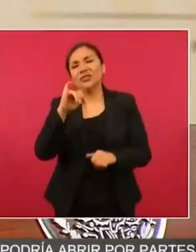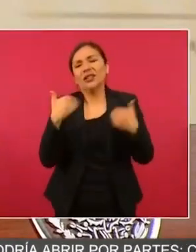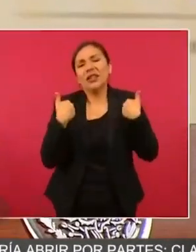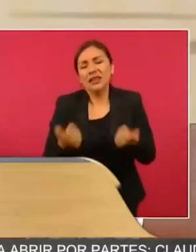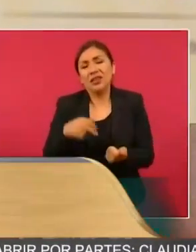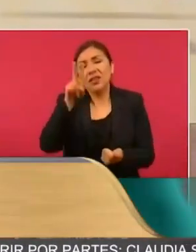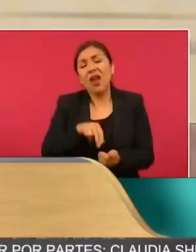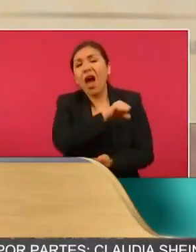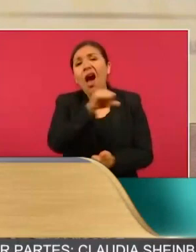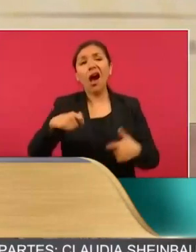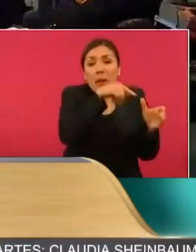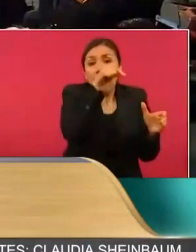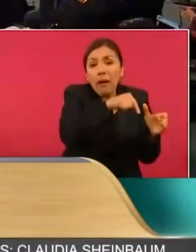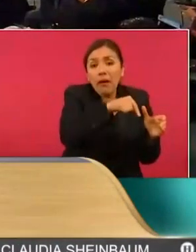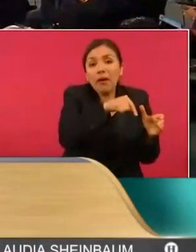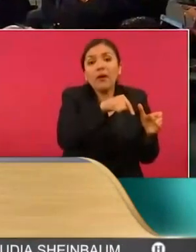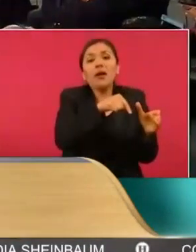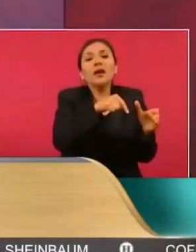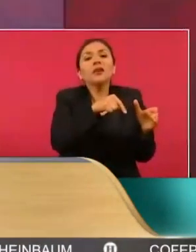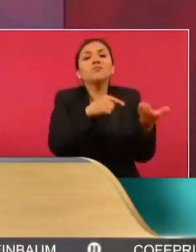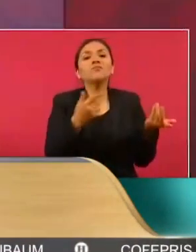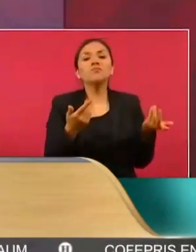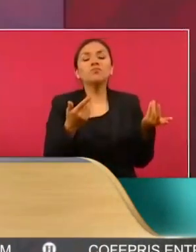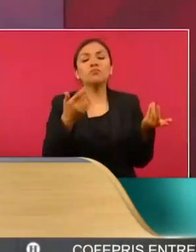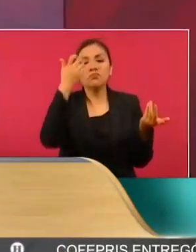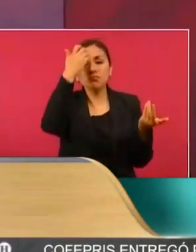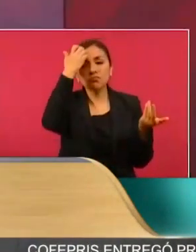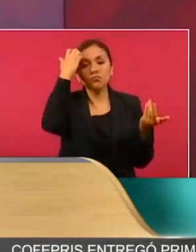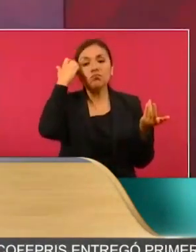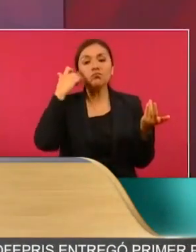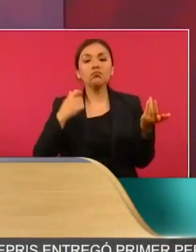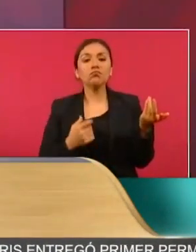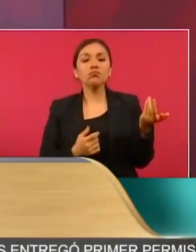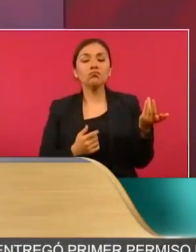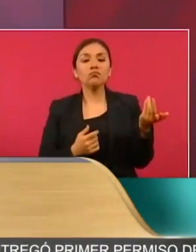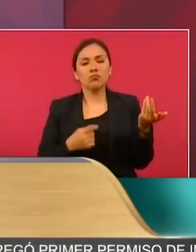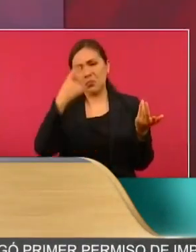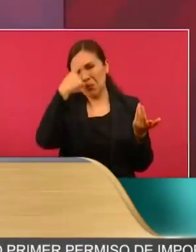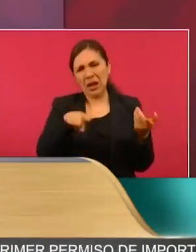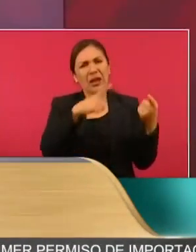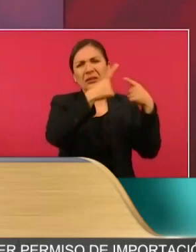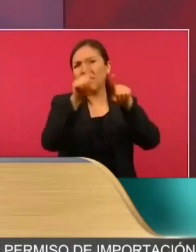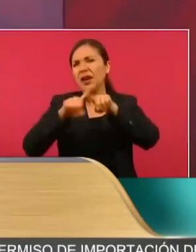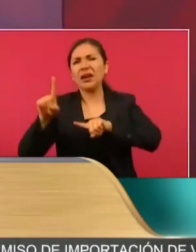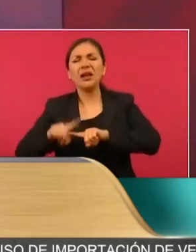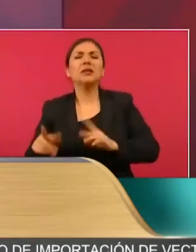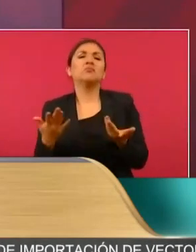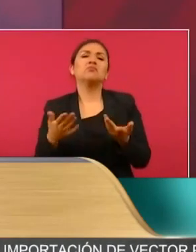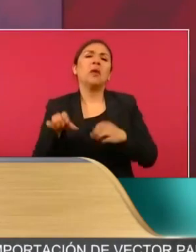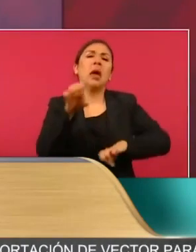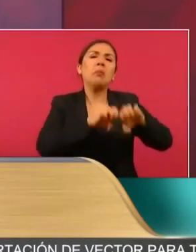las élites de todas las corporaciones